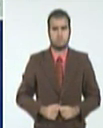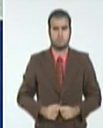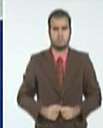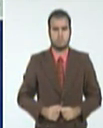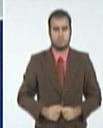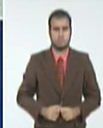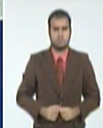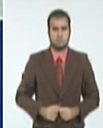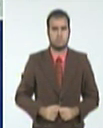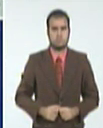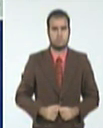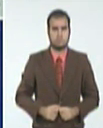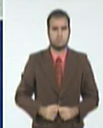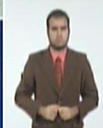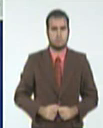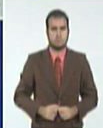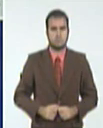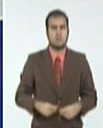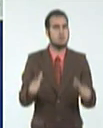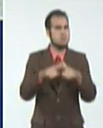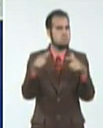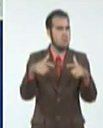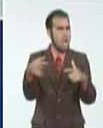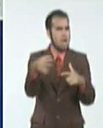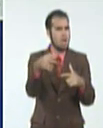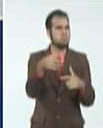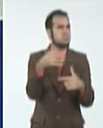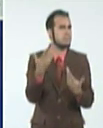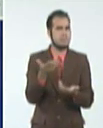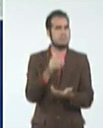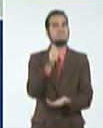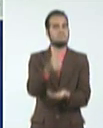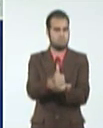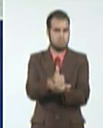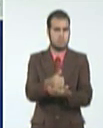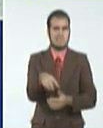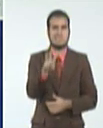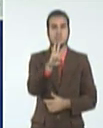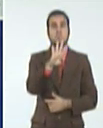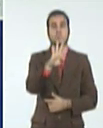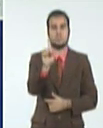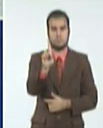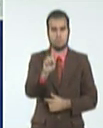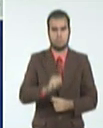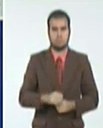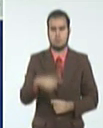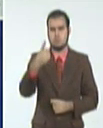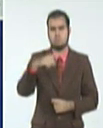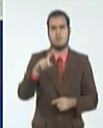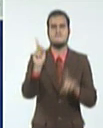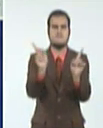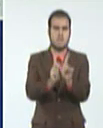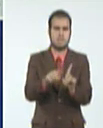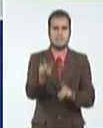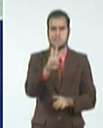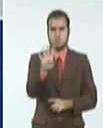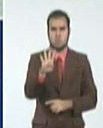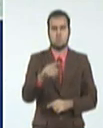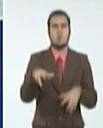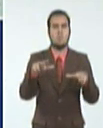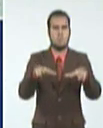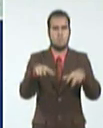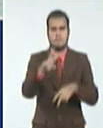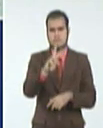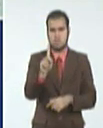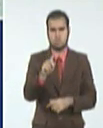mayor en el municipio de Ciego de Ávila, 341, Venezuela 34, Morón 21,